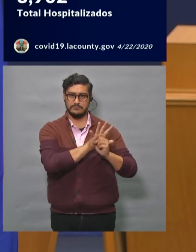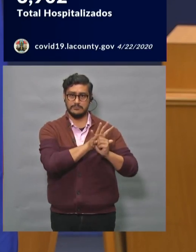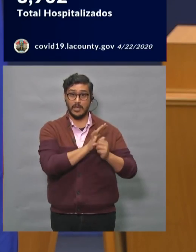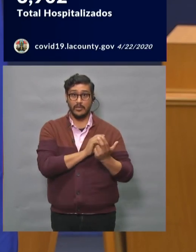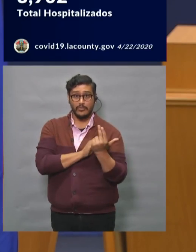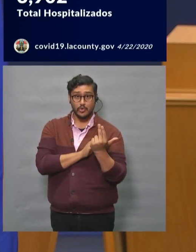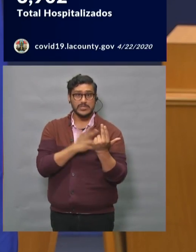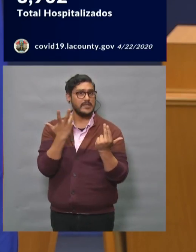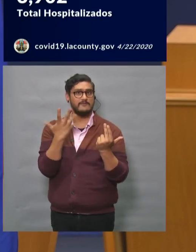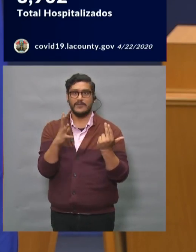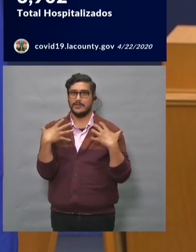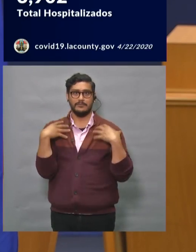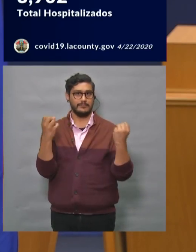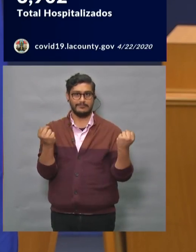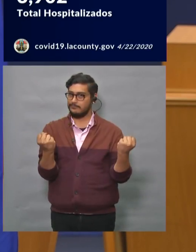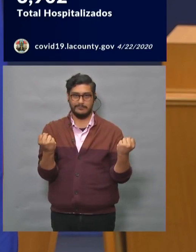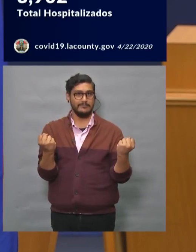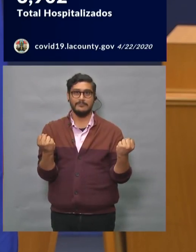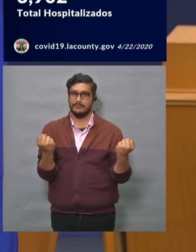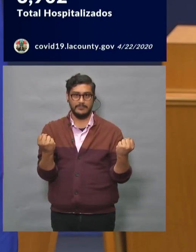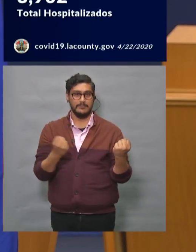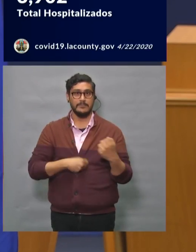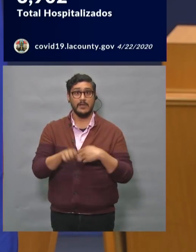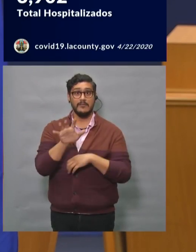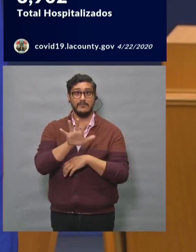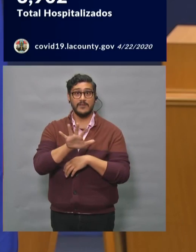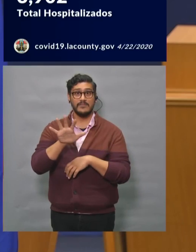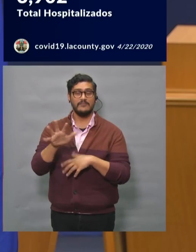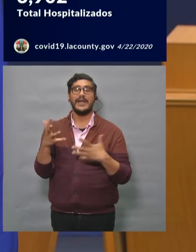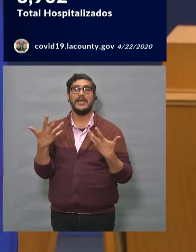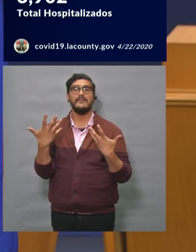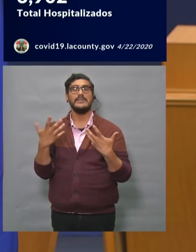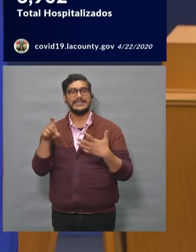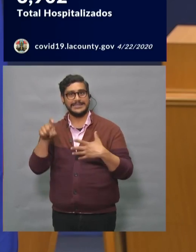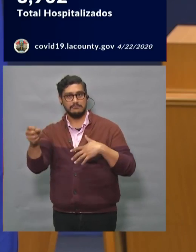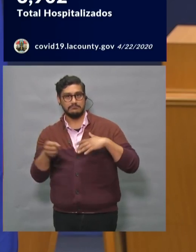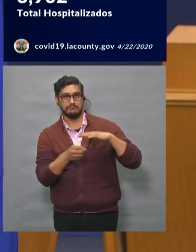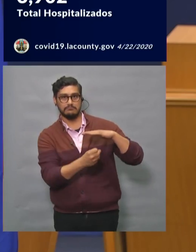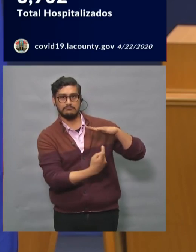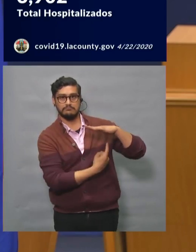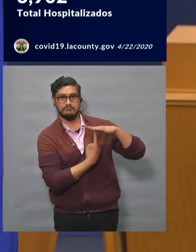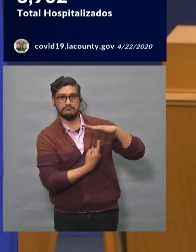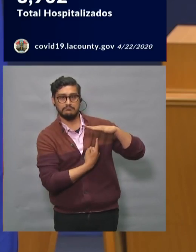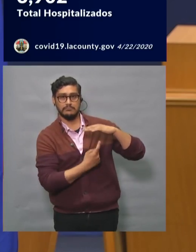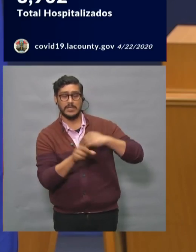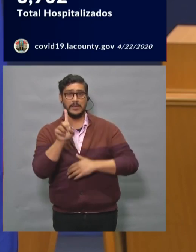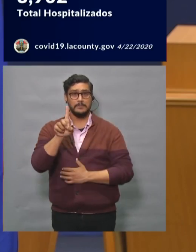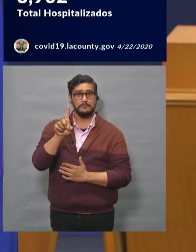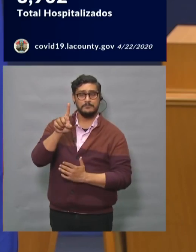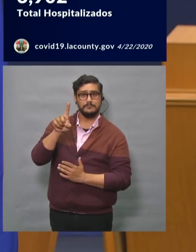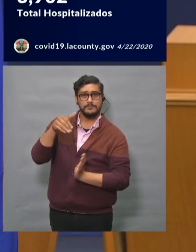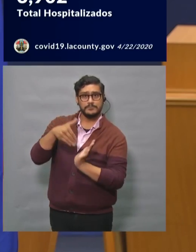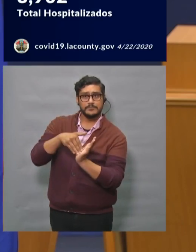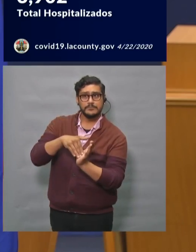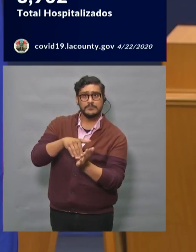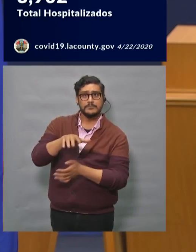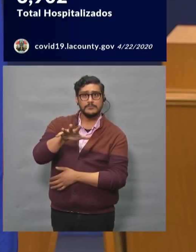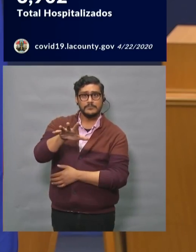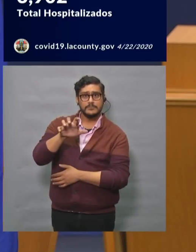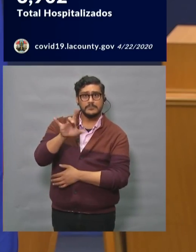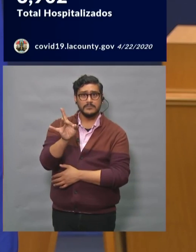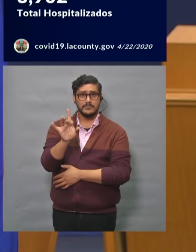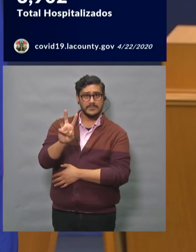se han recuperado, 65 reclusos en aislamiento y 1,586 que están en cuarentena.